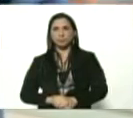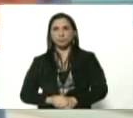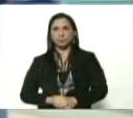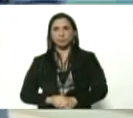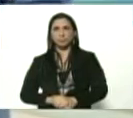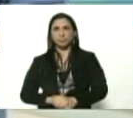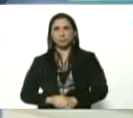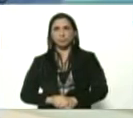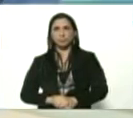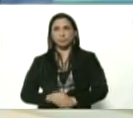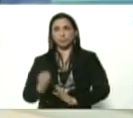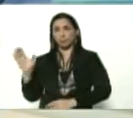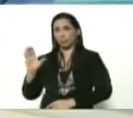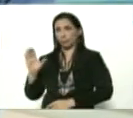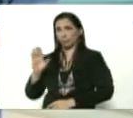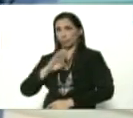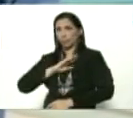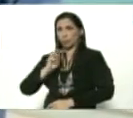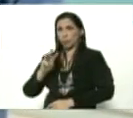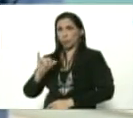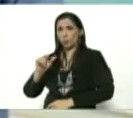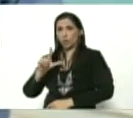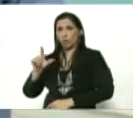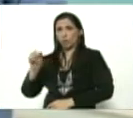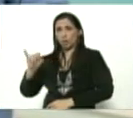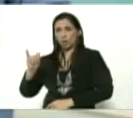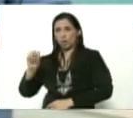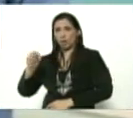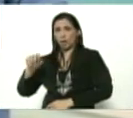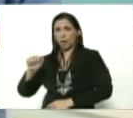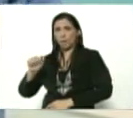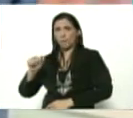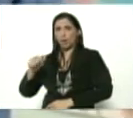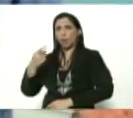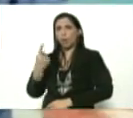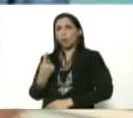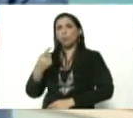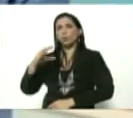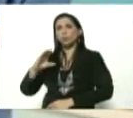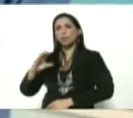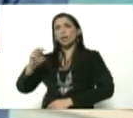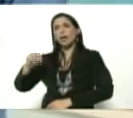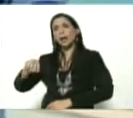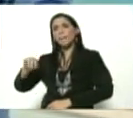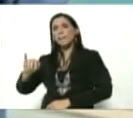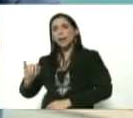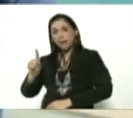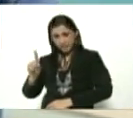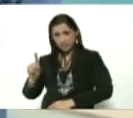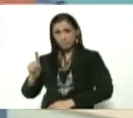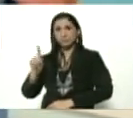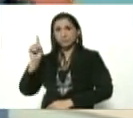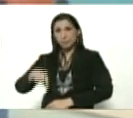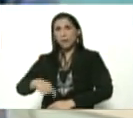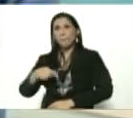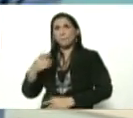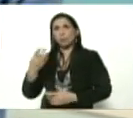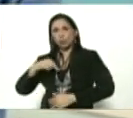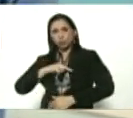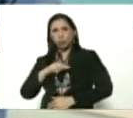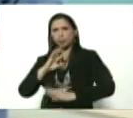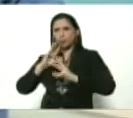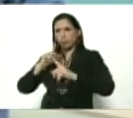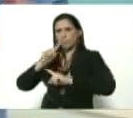Desde Bogotá, Colombia, soy William Parra, periodista de Noticentro 1 CMI del Canal 1. Presidente Nicolás Maduro, tenemos